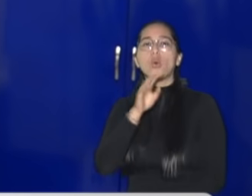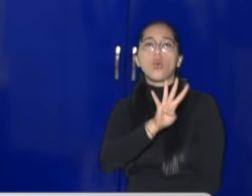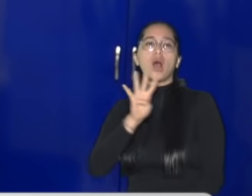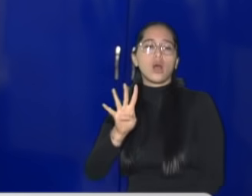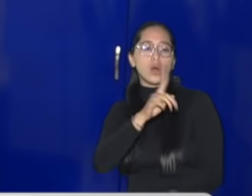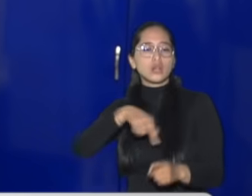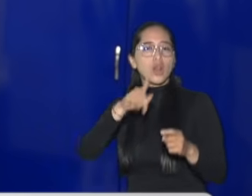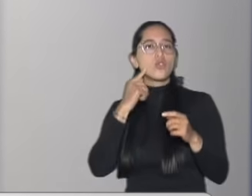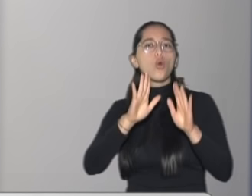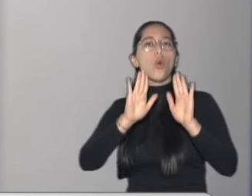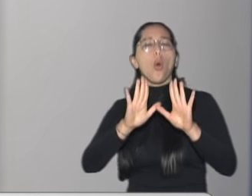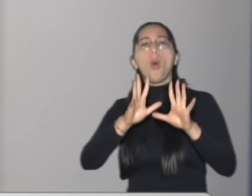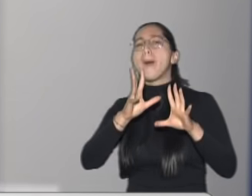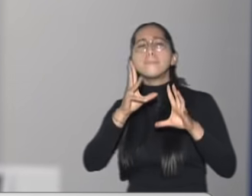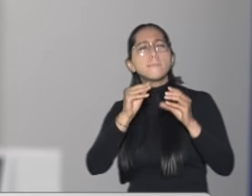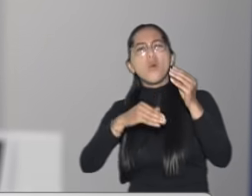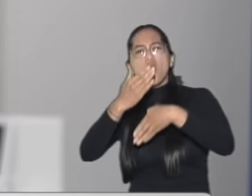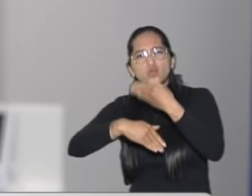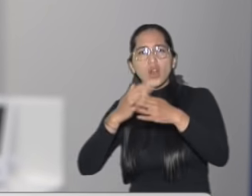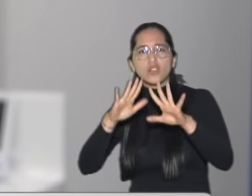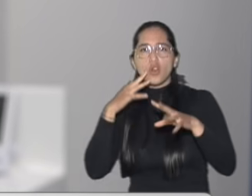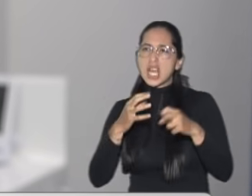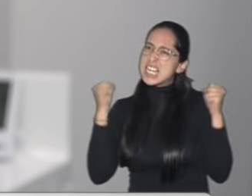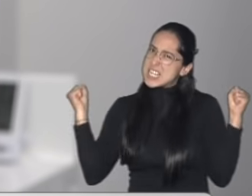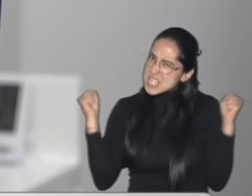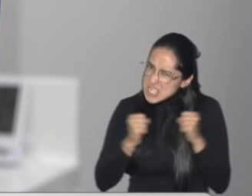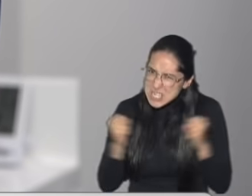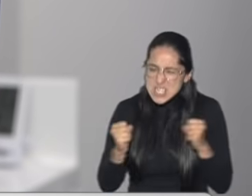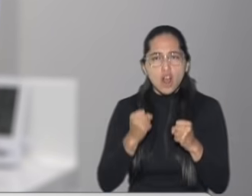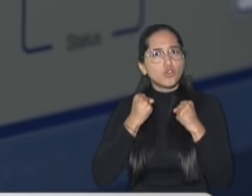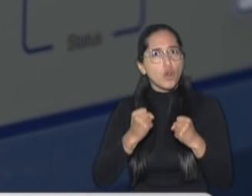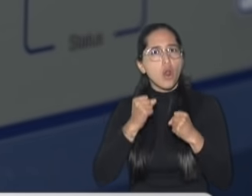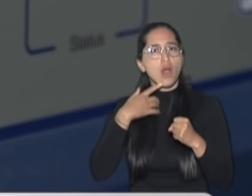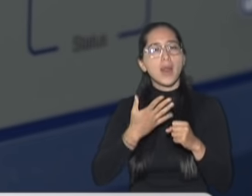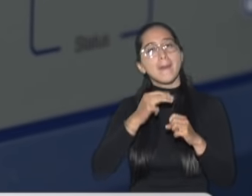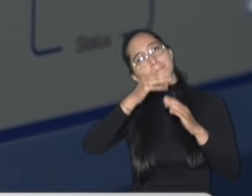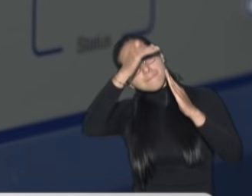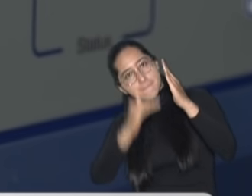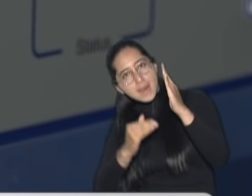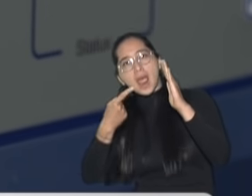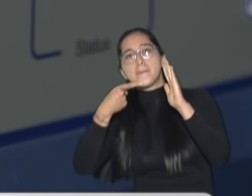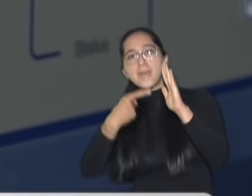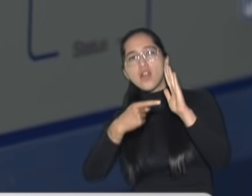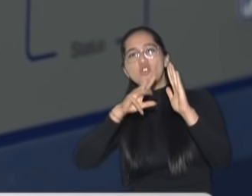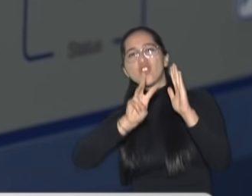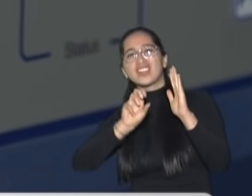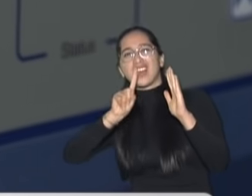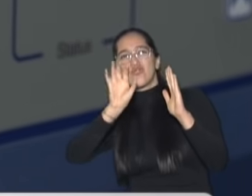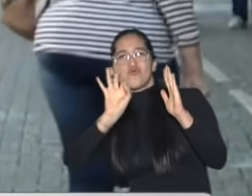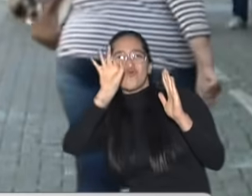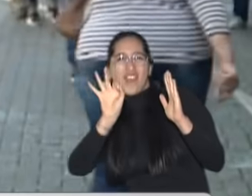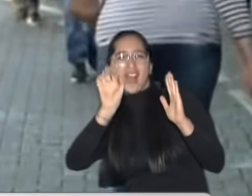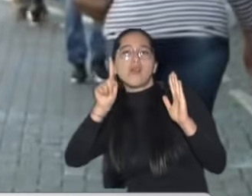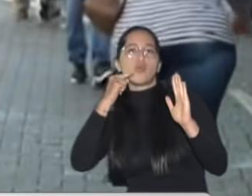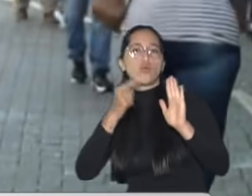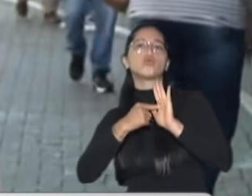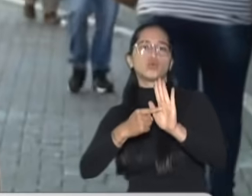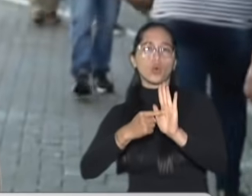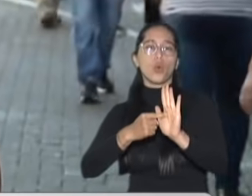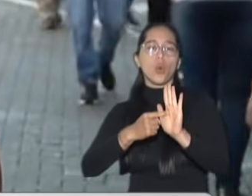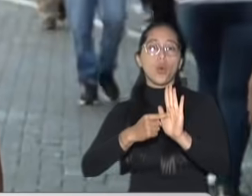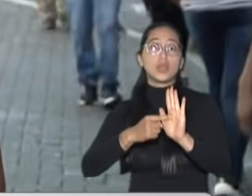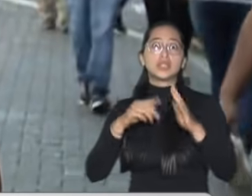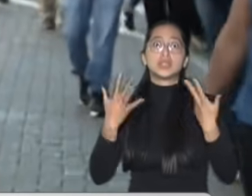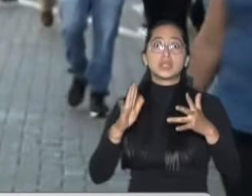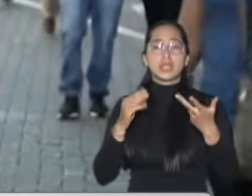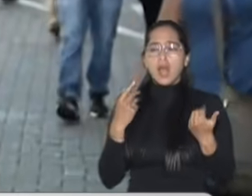frío de hasta menos 80 grados para almacenar estas dosis de las vacunas. Y finalmente, en otras noticias, hace